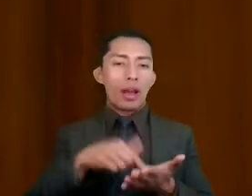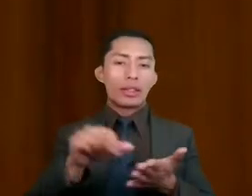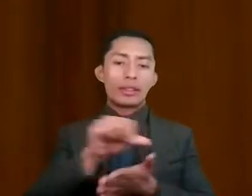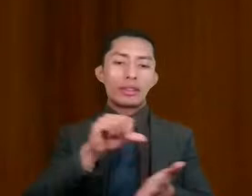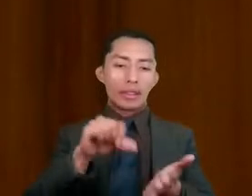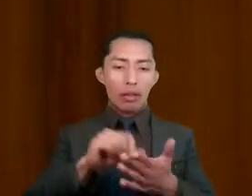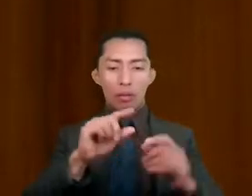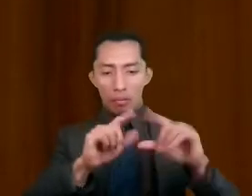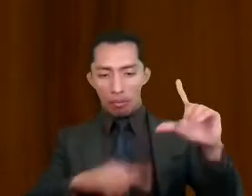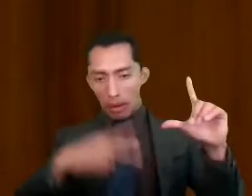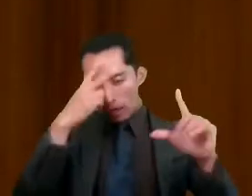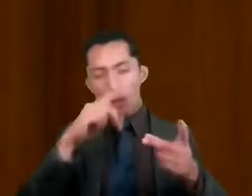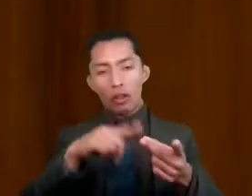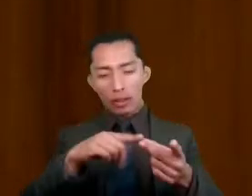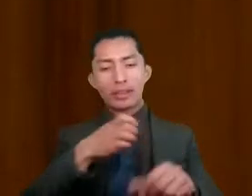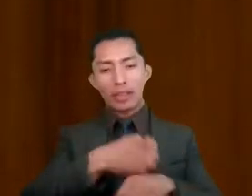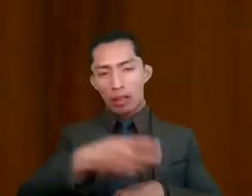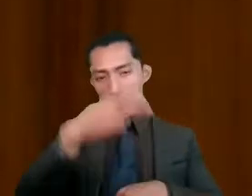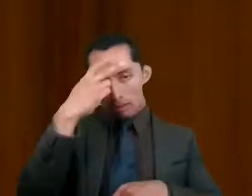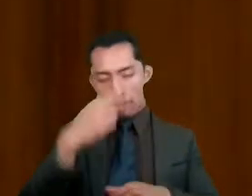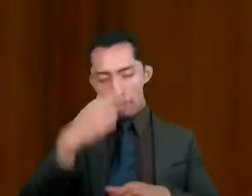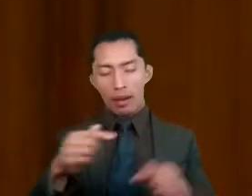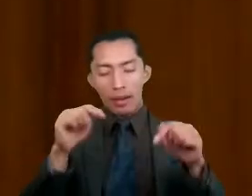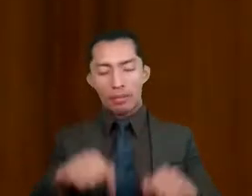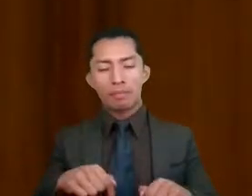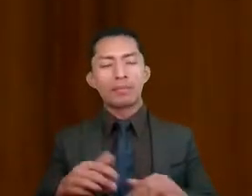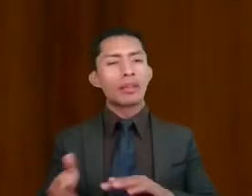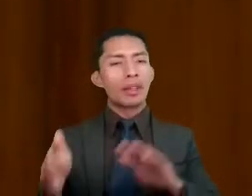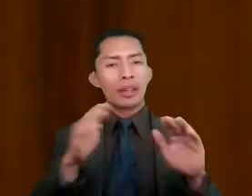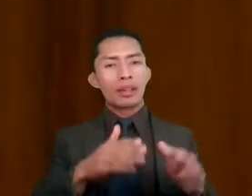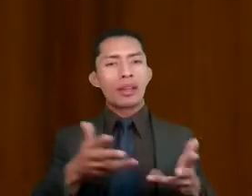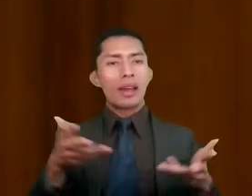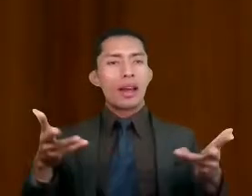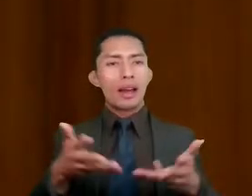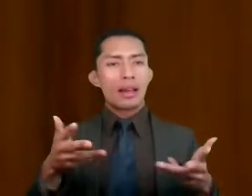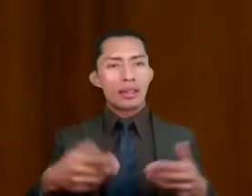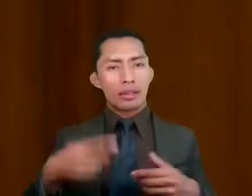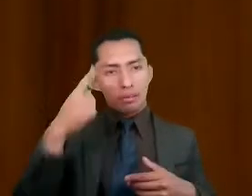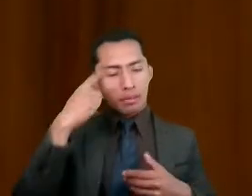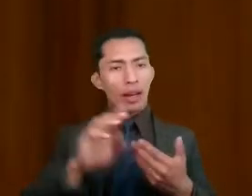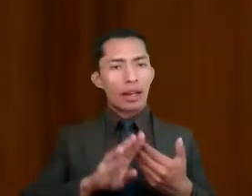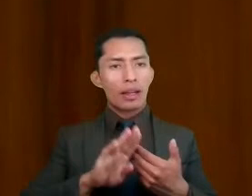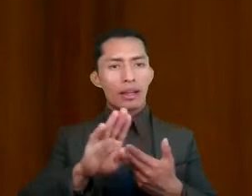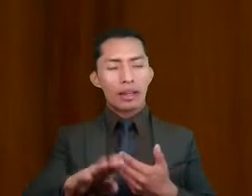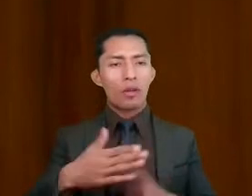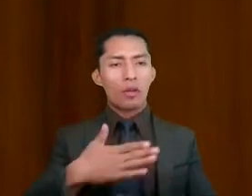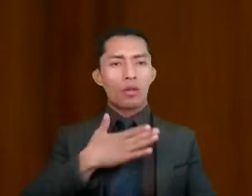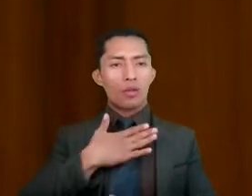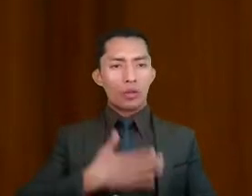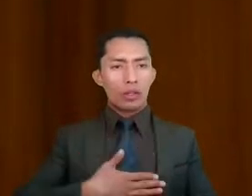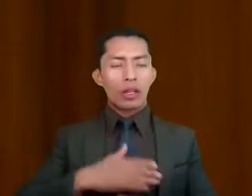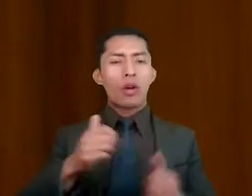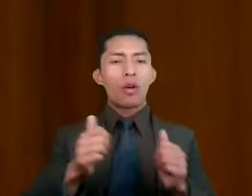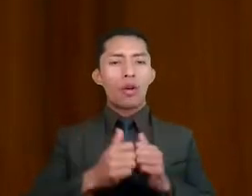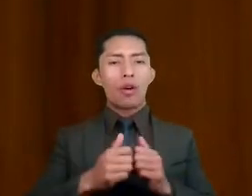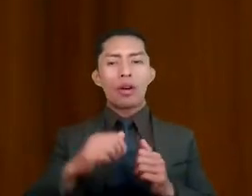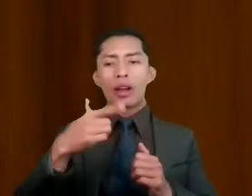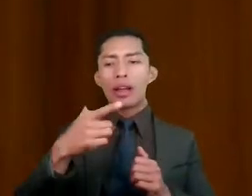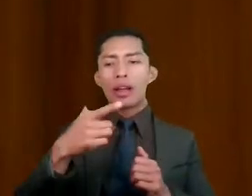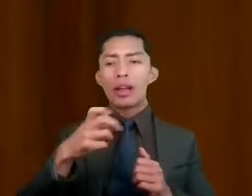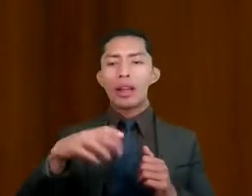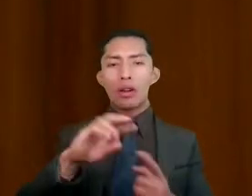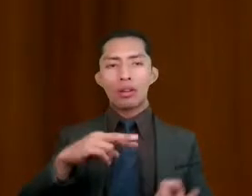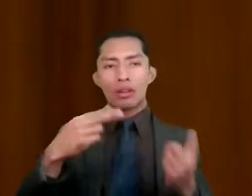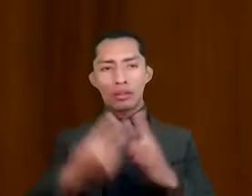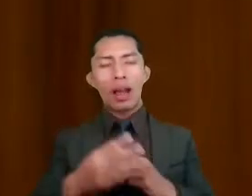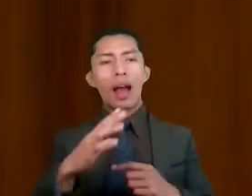país. Acciones que se han realizado para combatir el feminicidio: Procuración de Justicia con perspectiva de género. Los